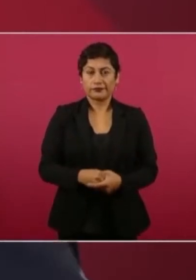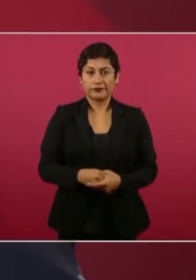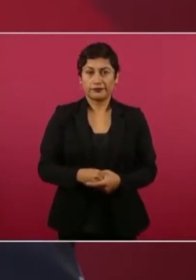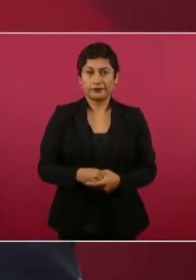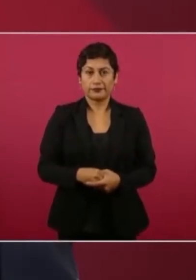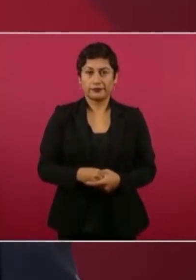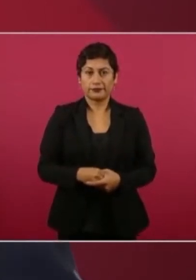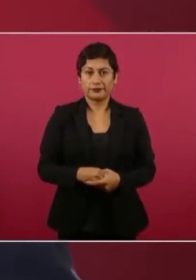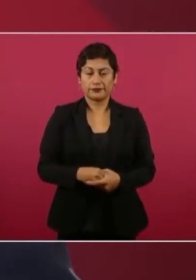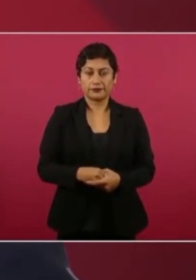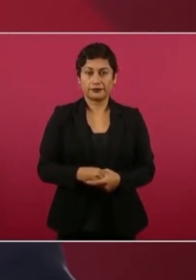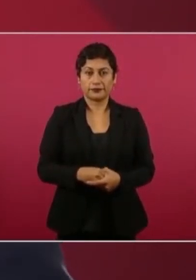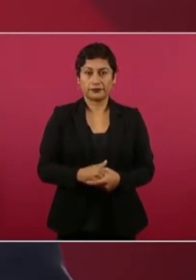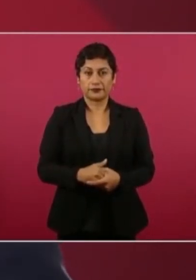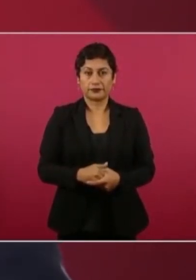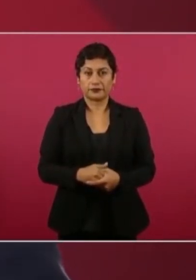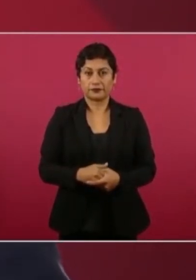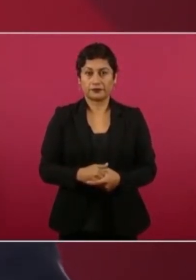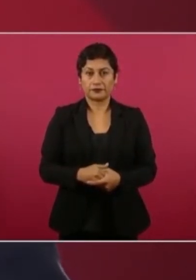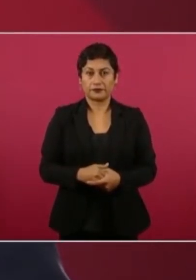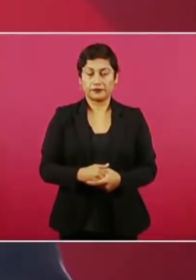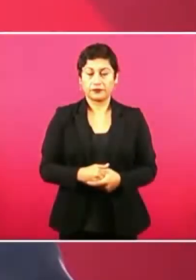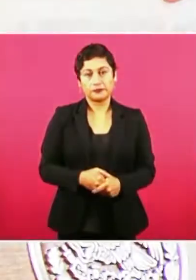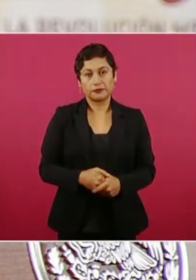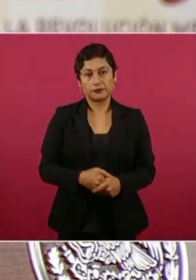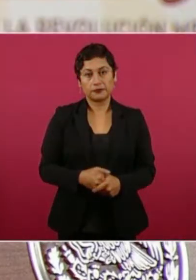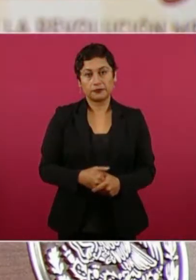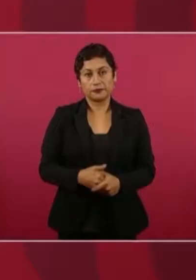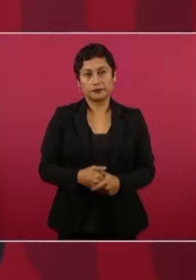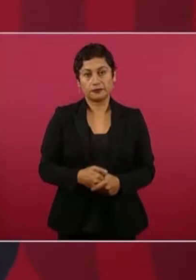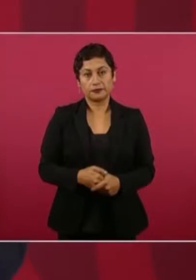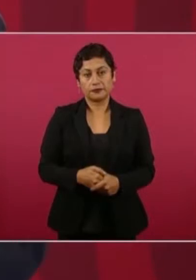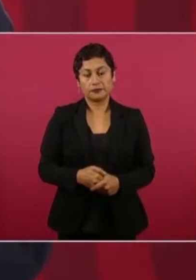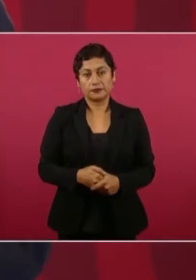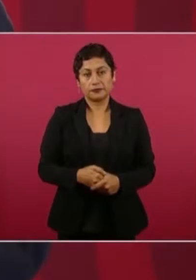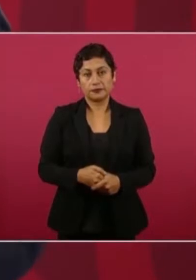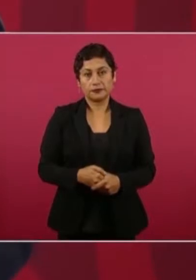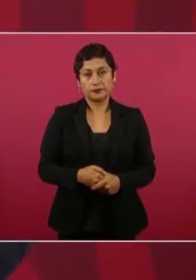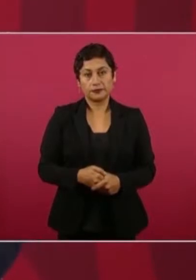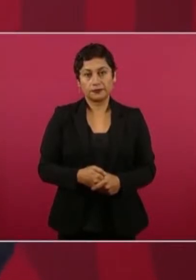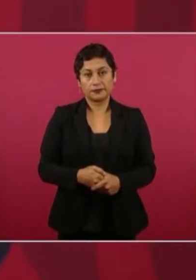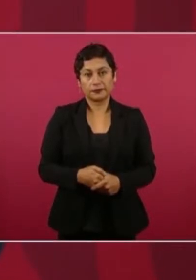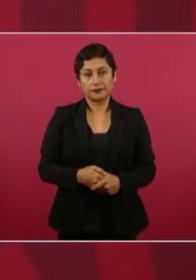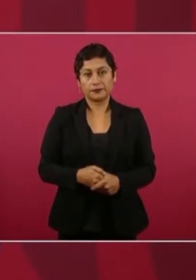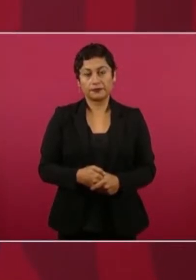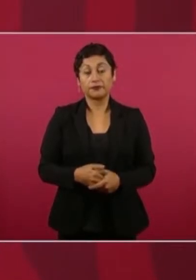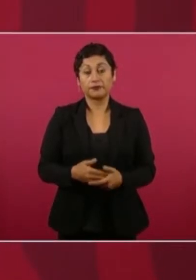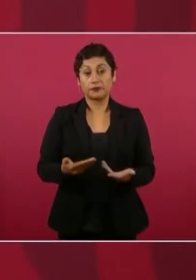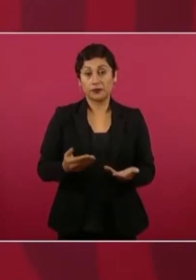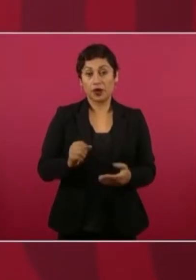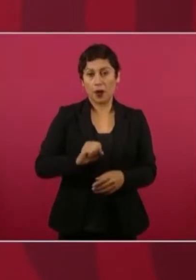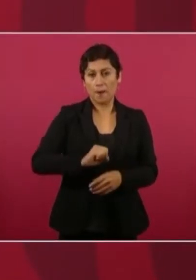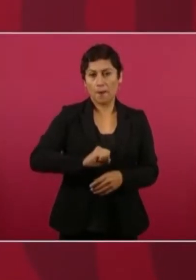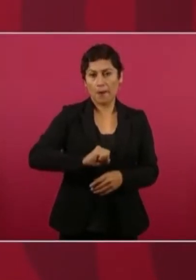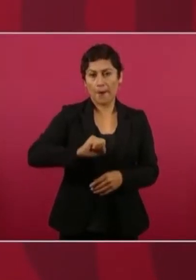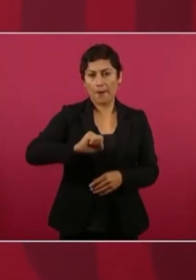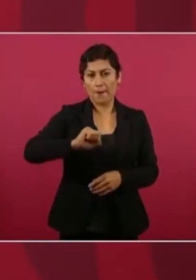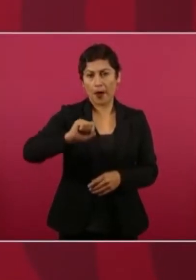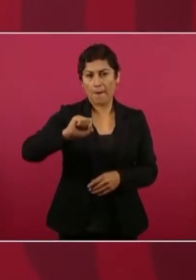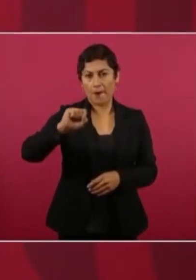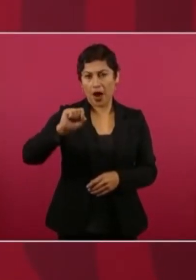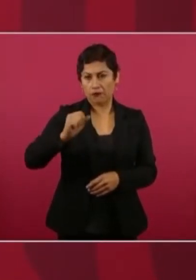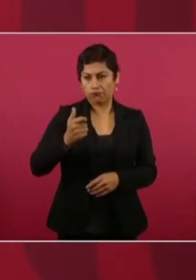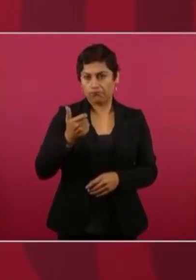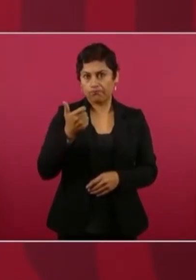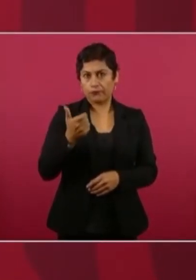sigue muy fuerte el peso, tenemos una inflación controlada abajo